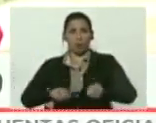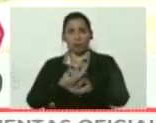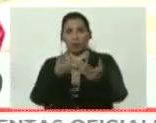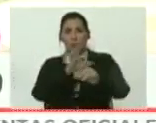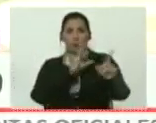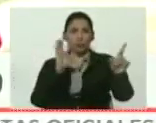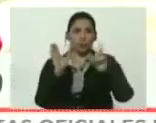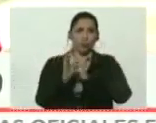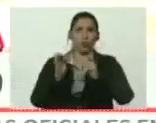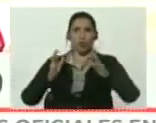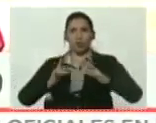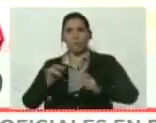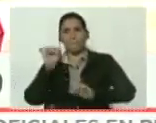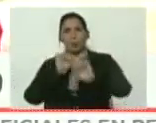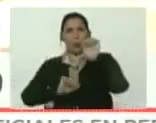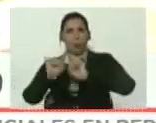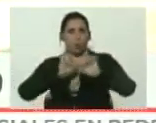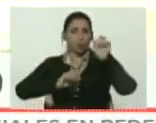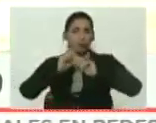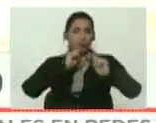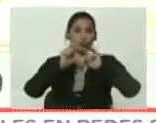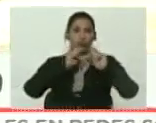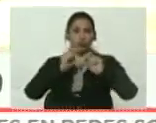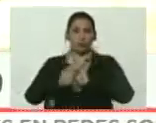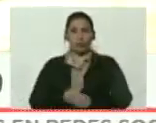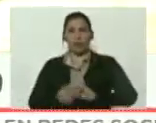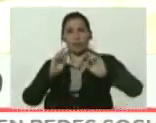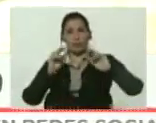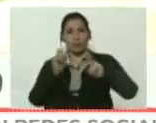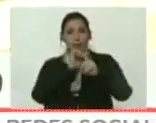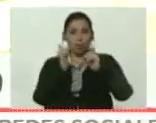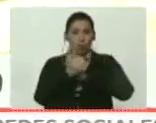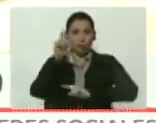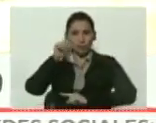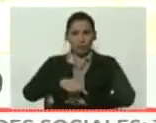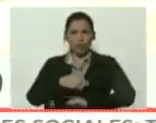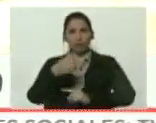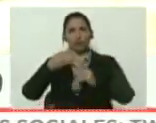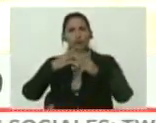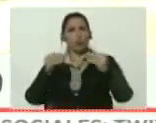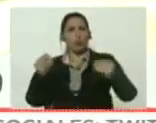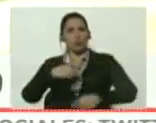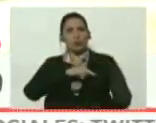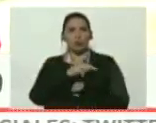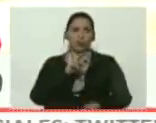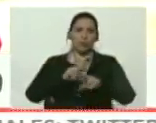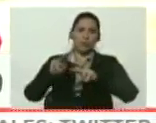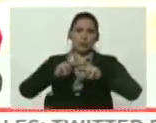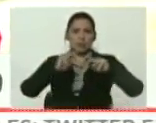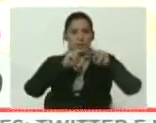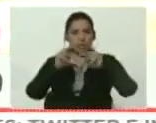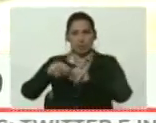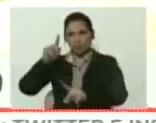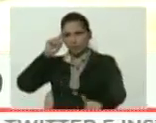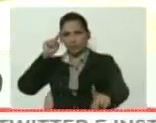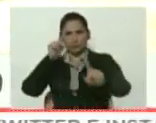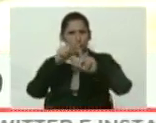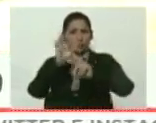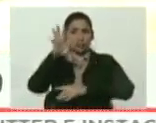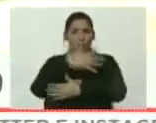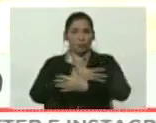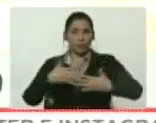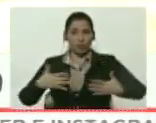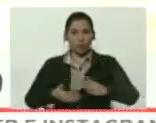recreación, prevención, turismo, el tema ecológico, presidente, a todos nuestros niños y nuestras niñas. Una meta, 5